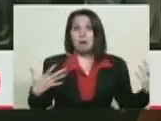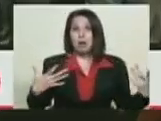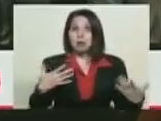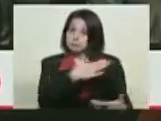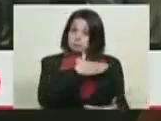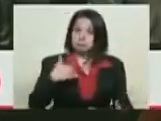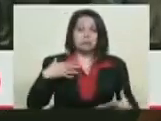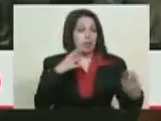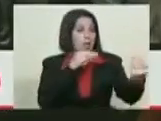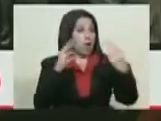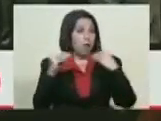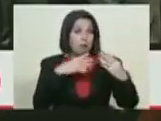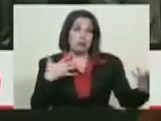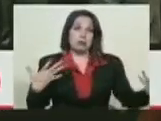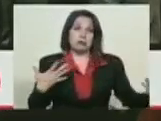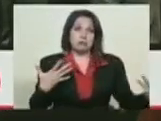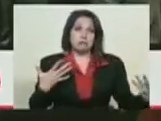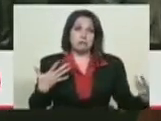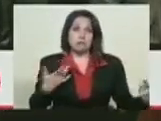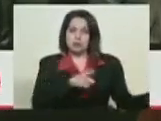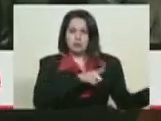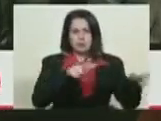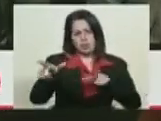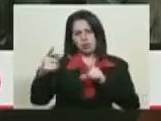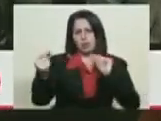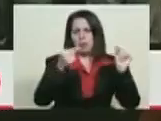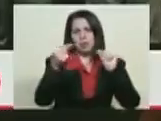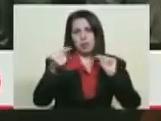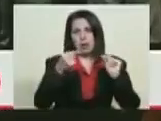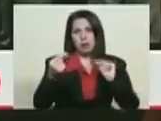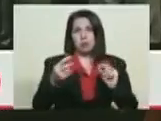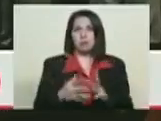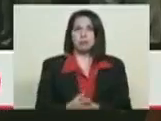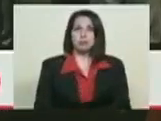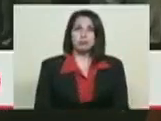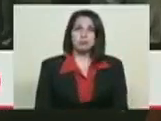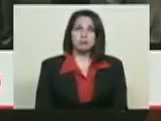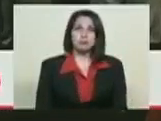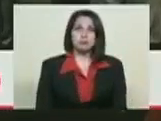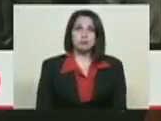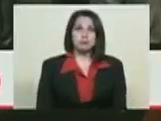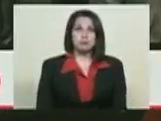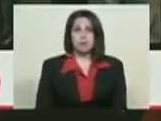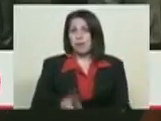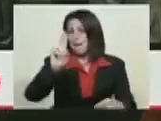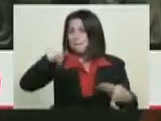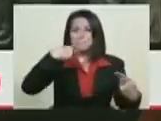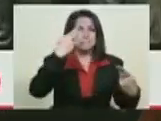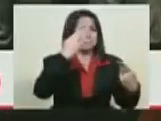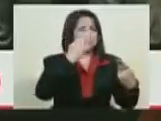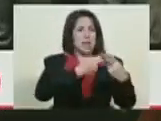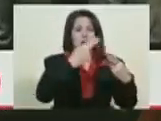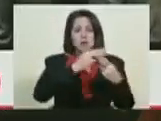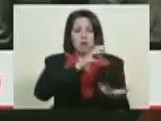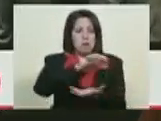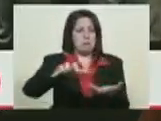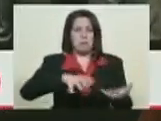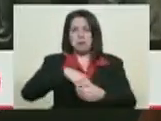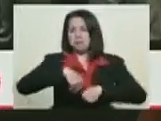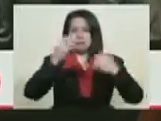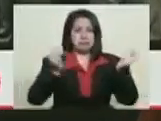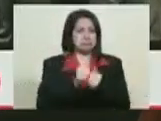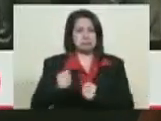yo quiero. Estoy listo para el diálogo. Para que más nunca se vayan a la guarimba.